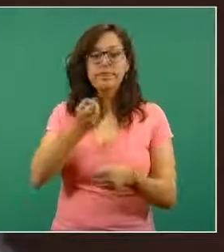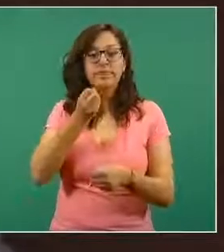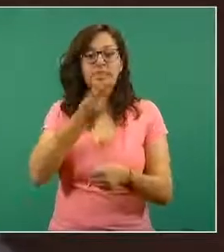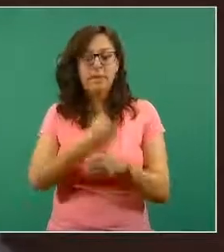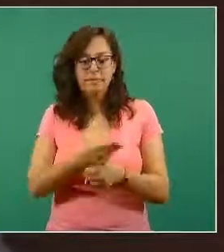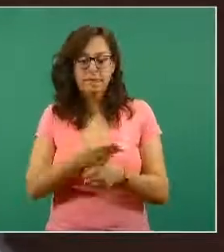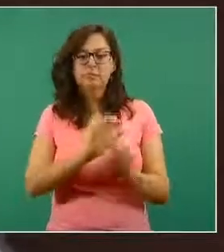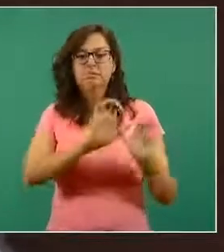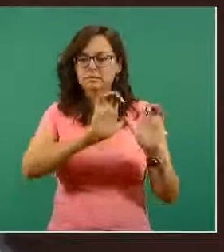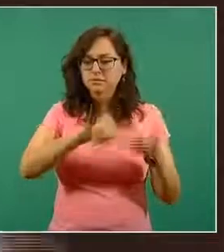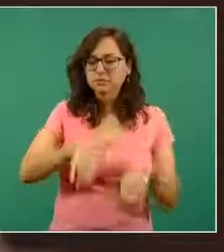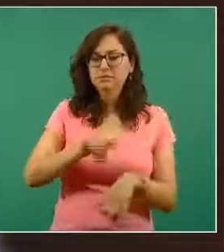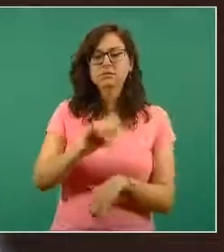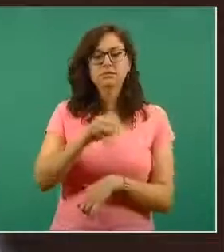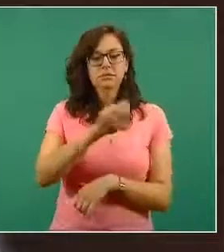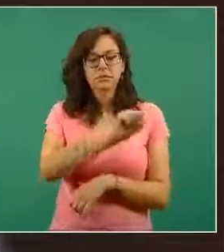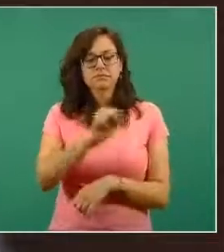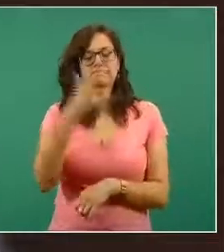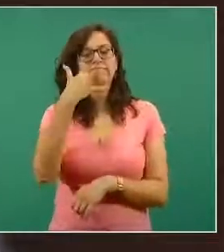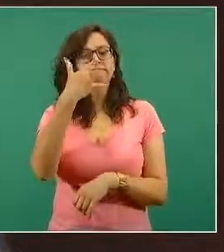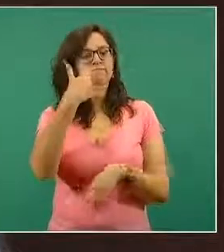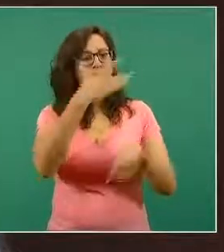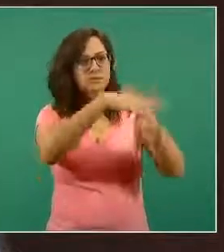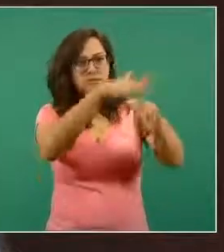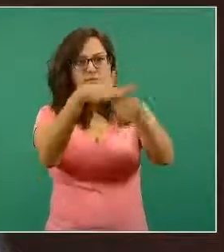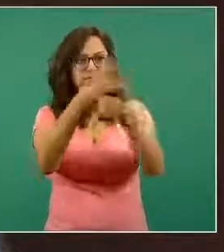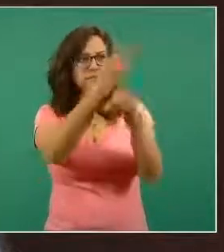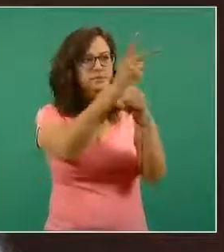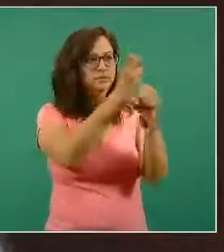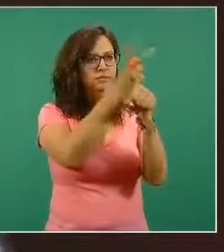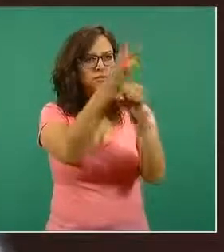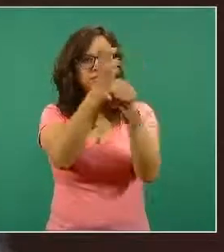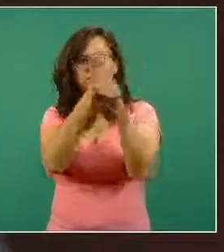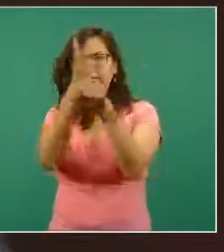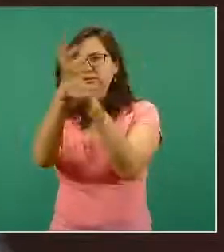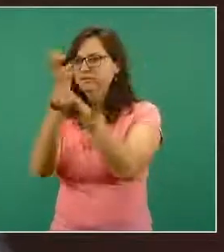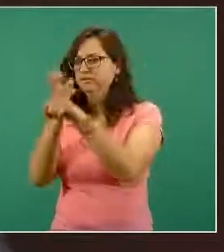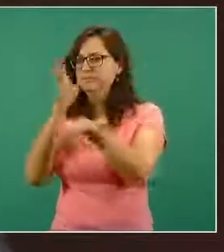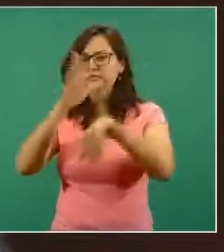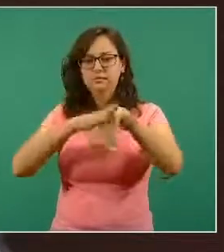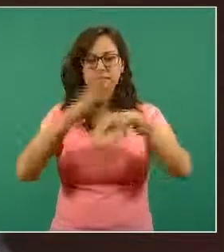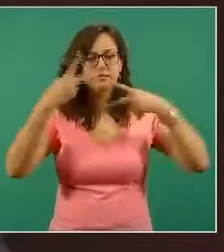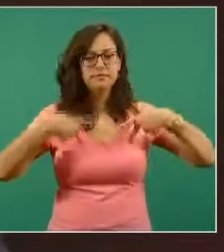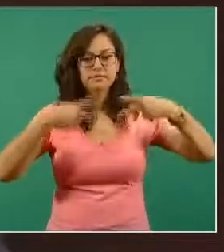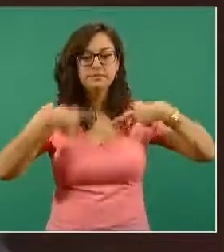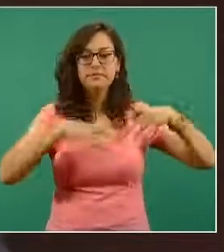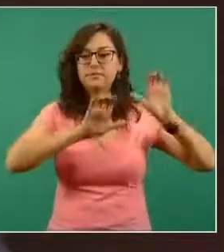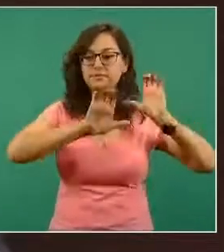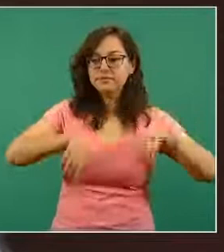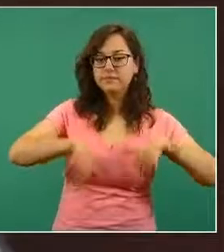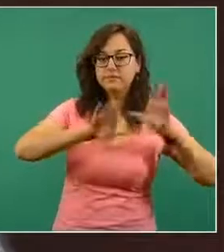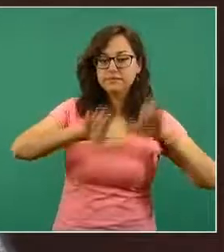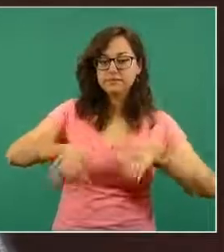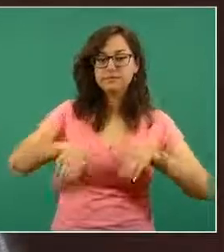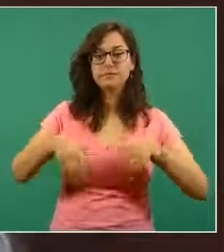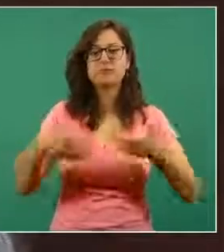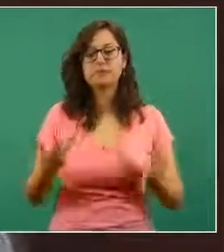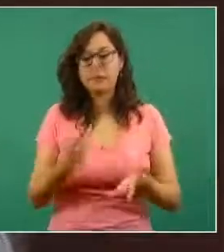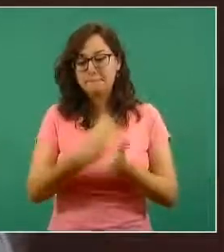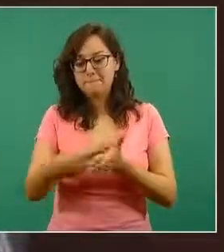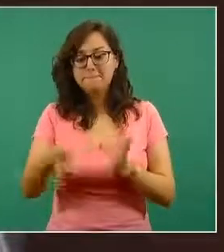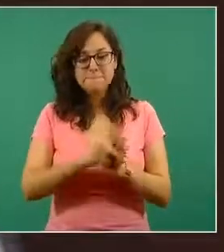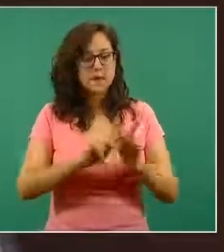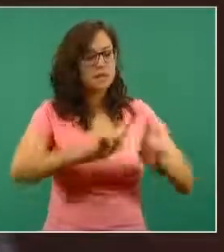el IMSS está haciendo un gran esfuerzo, hizo un llamado también para incrementar su número de plazas y